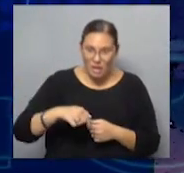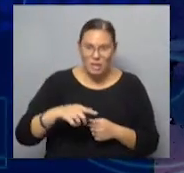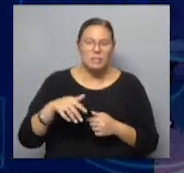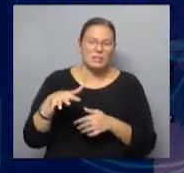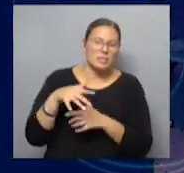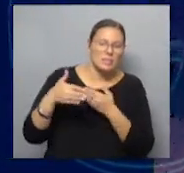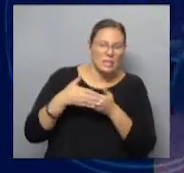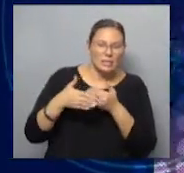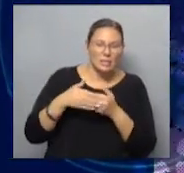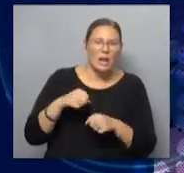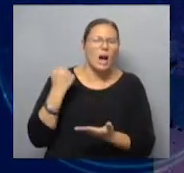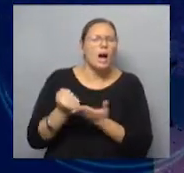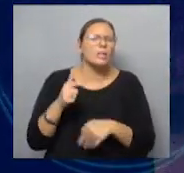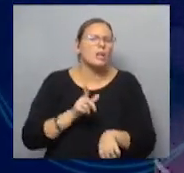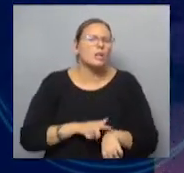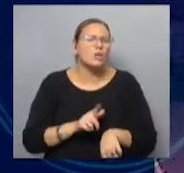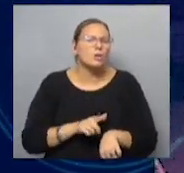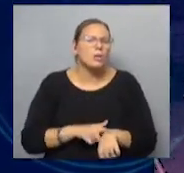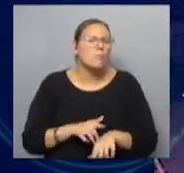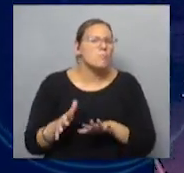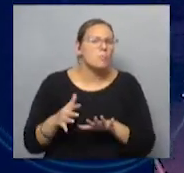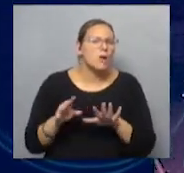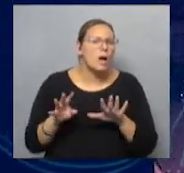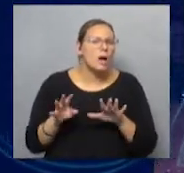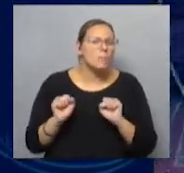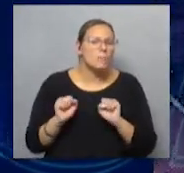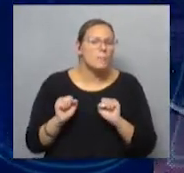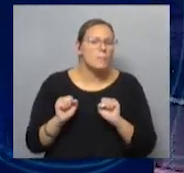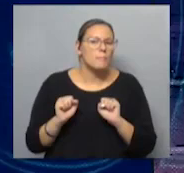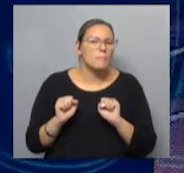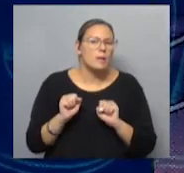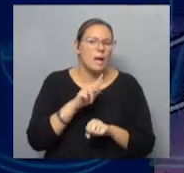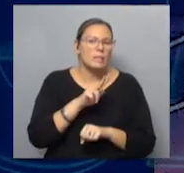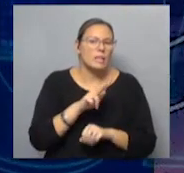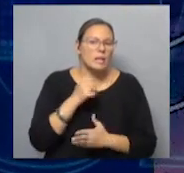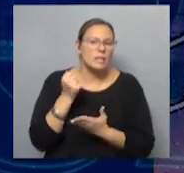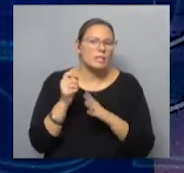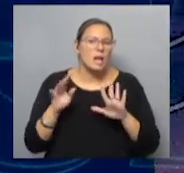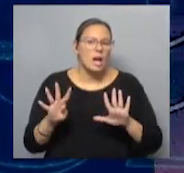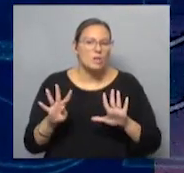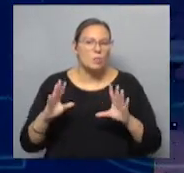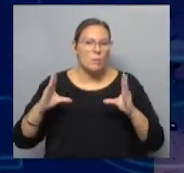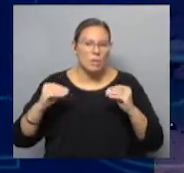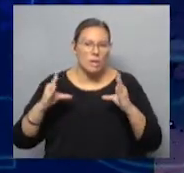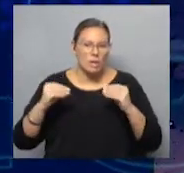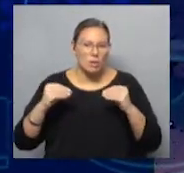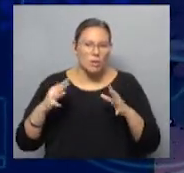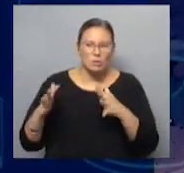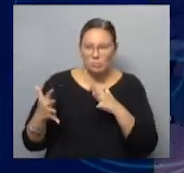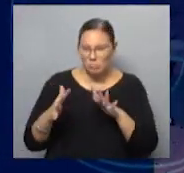todavía por ahí. ¿Hasta qué hora van a estar más o menos? Más o menos de las 3 a las 9 de la noche, más o